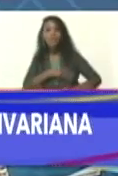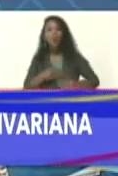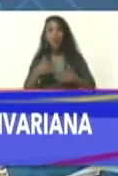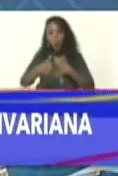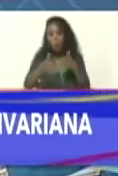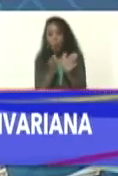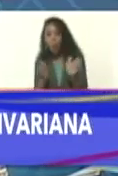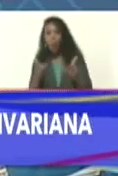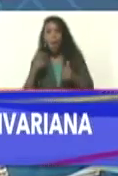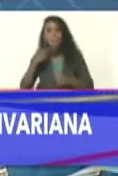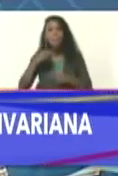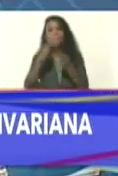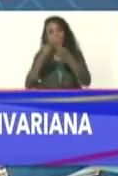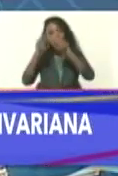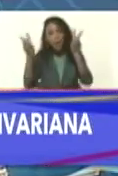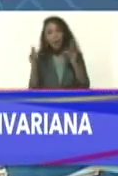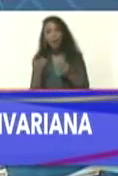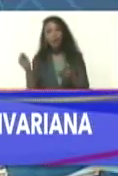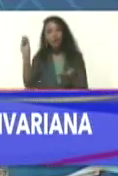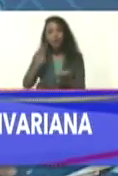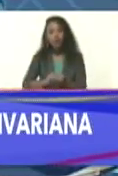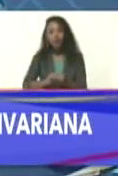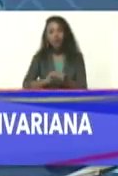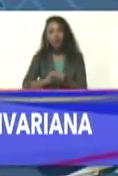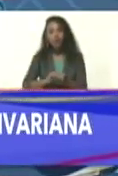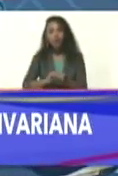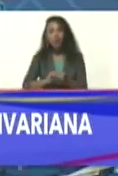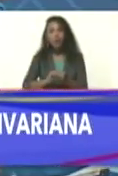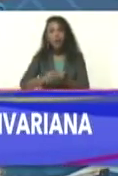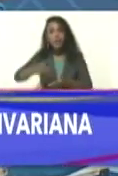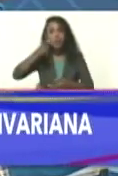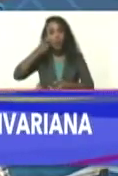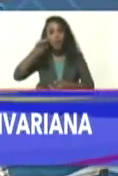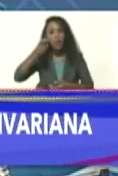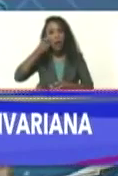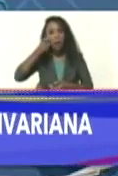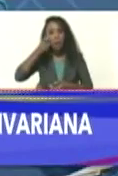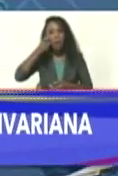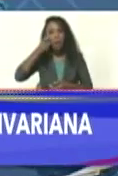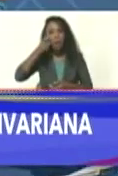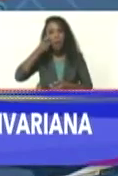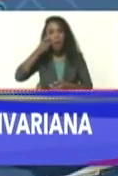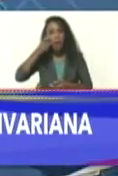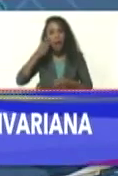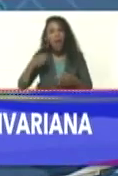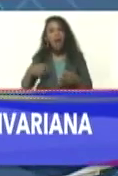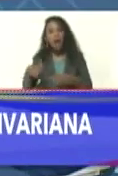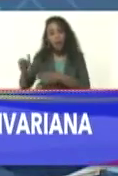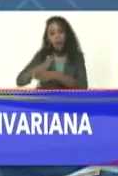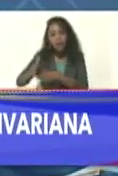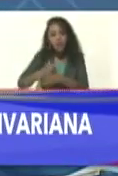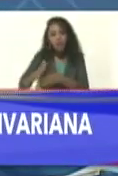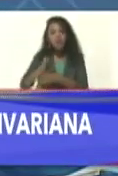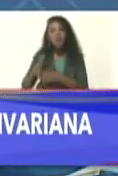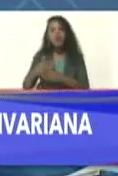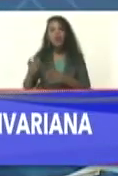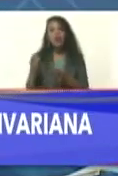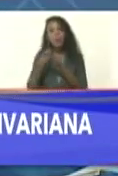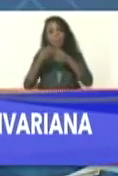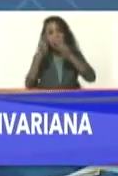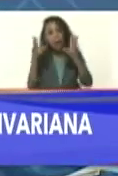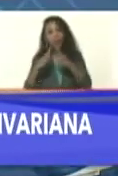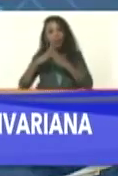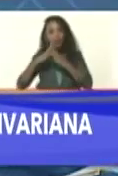de Paz para consolidar la seguridad, la convivencia, la armonía y la paz